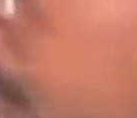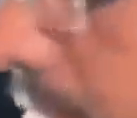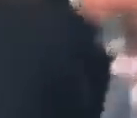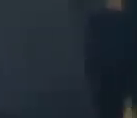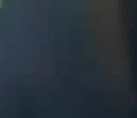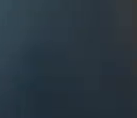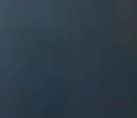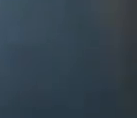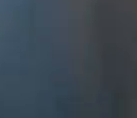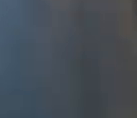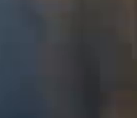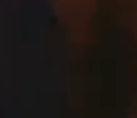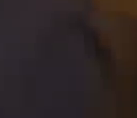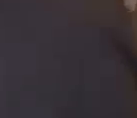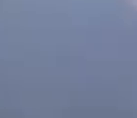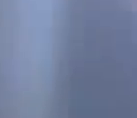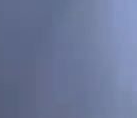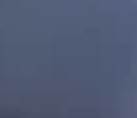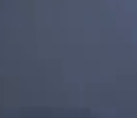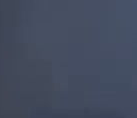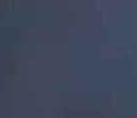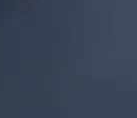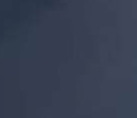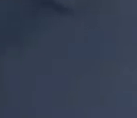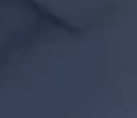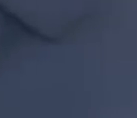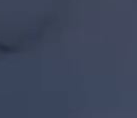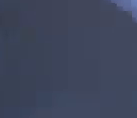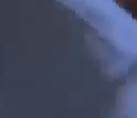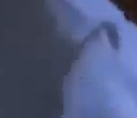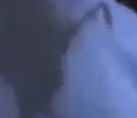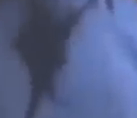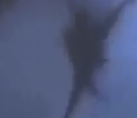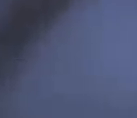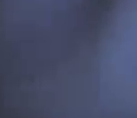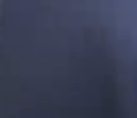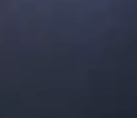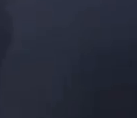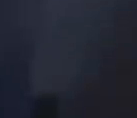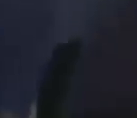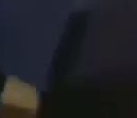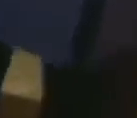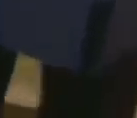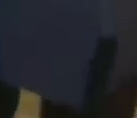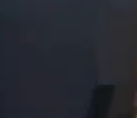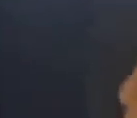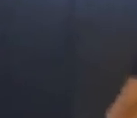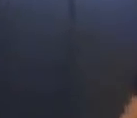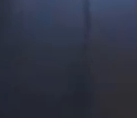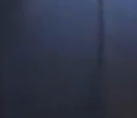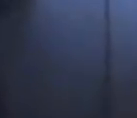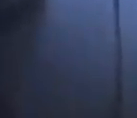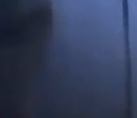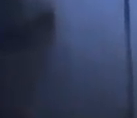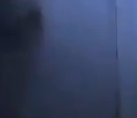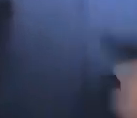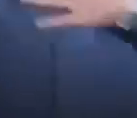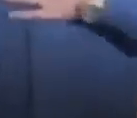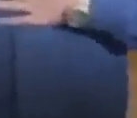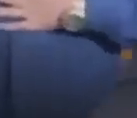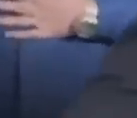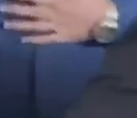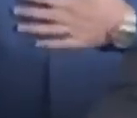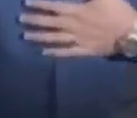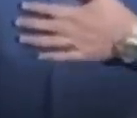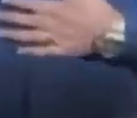Dale. Gracias por el paso a los estudios de Venezolana de Televisión. Nos encontramos transmitiendo desde El Cairo, donde ha llegado el ciudadano presidente de la